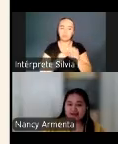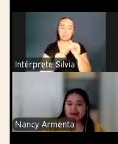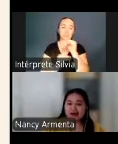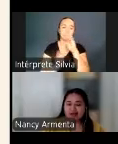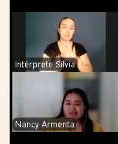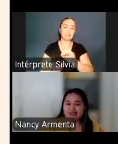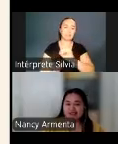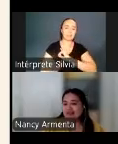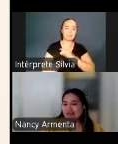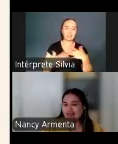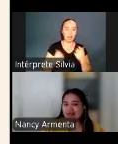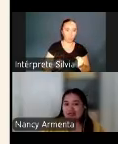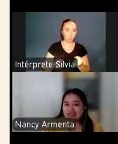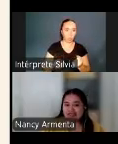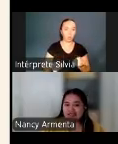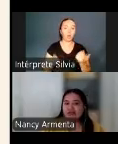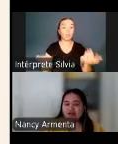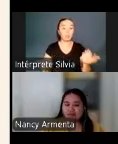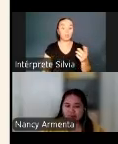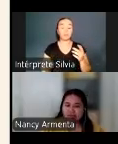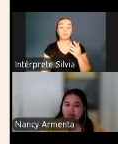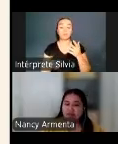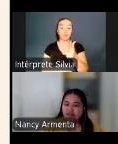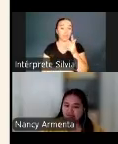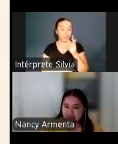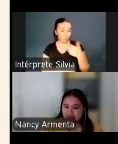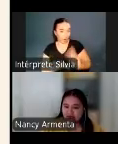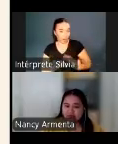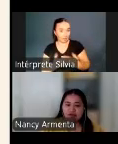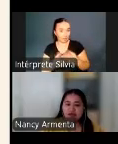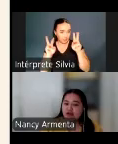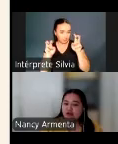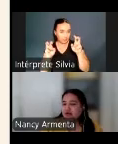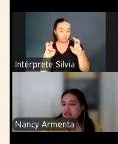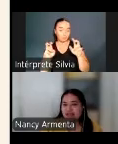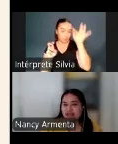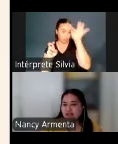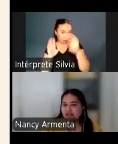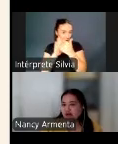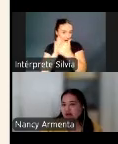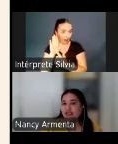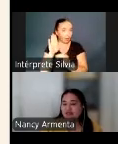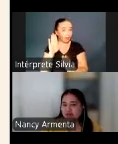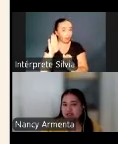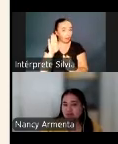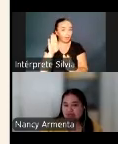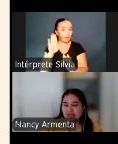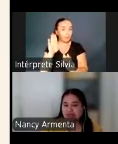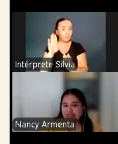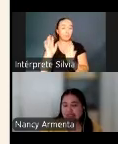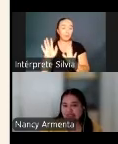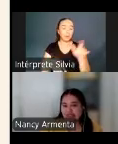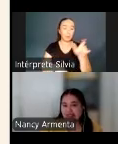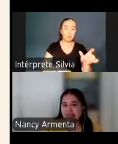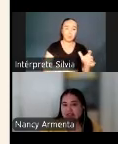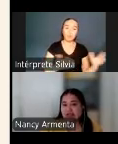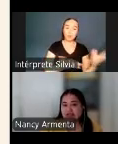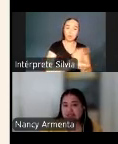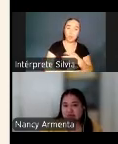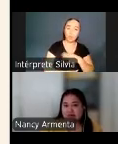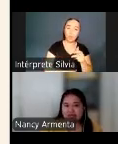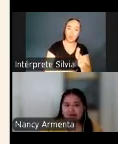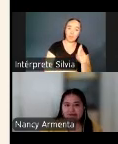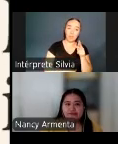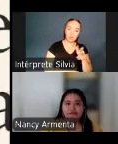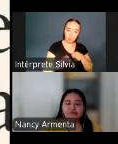que, aunque existe ese derecho garantizado en el papel o establecido, no necesariamente todas las personas pueden ejercer ese derecho de la